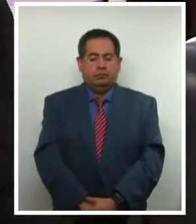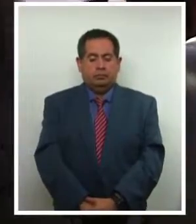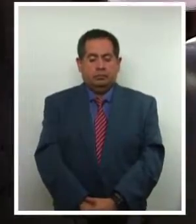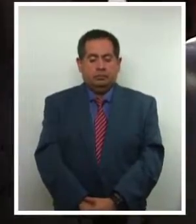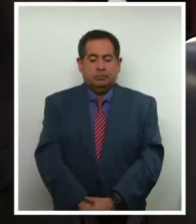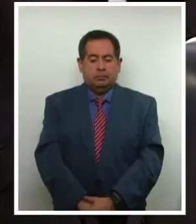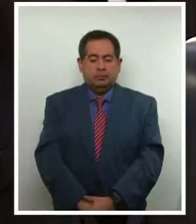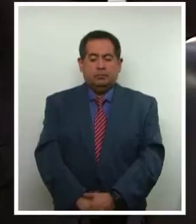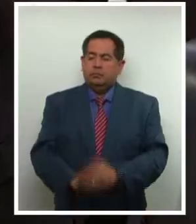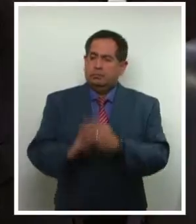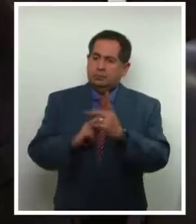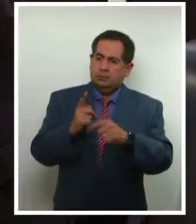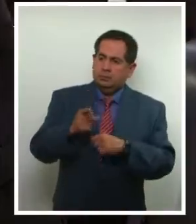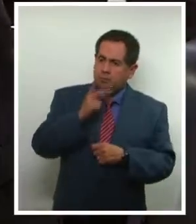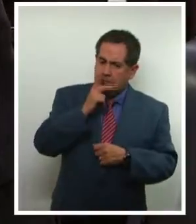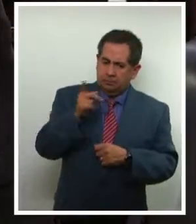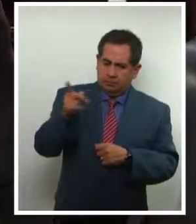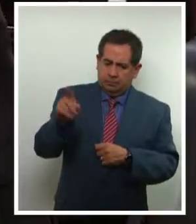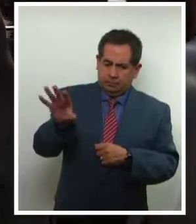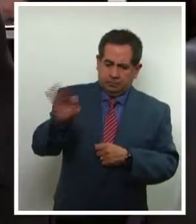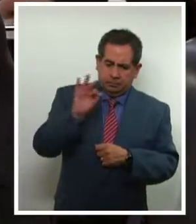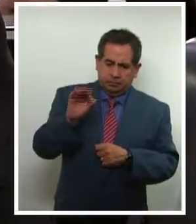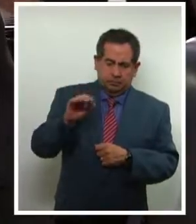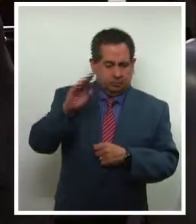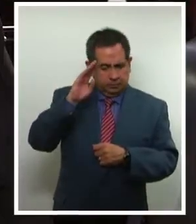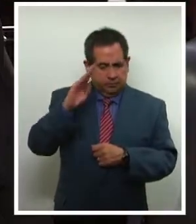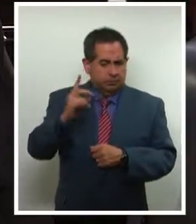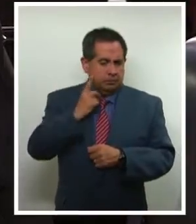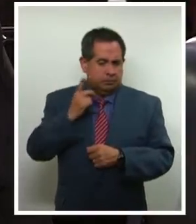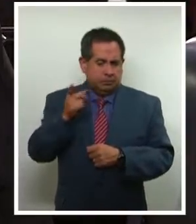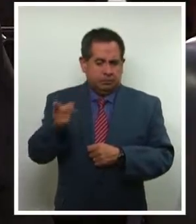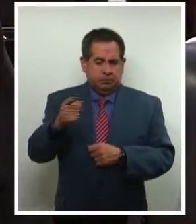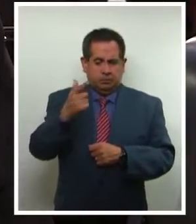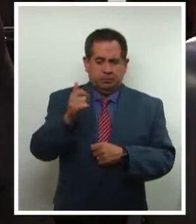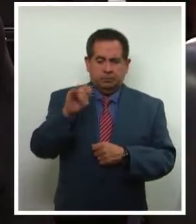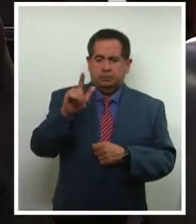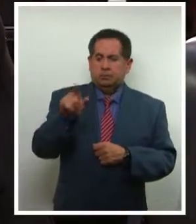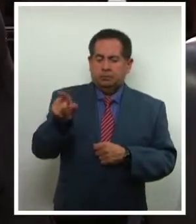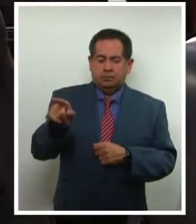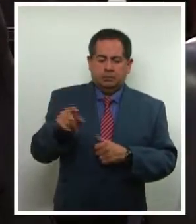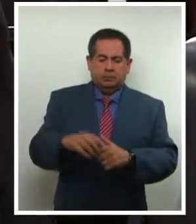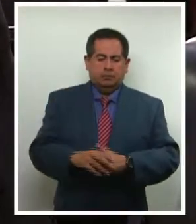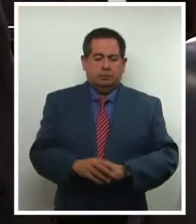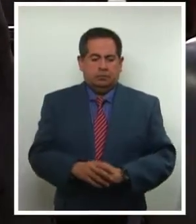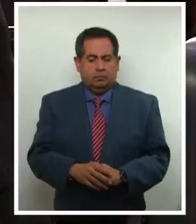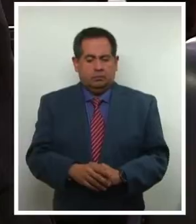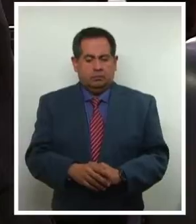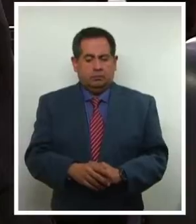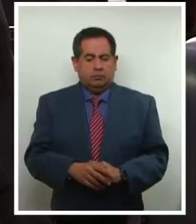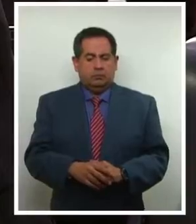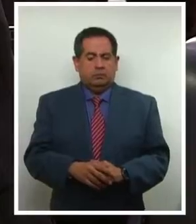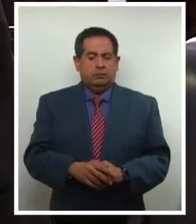Retomando las palabras del señor diputado Gil Schwartz,